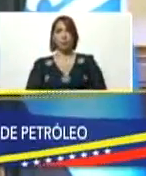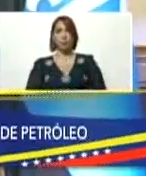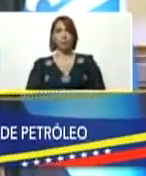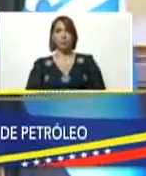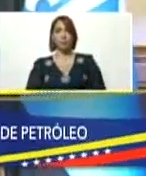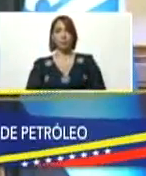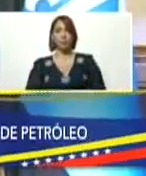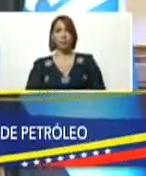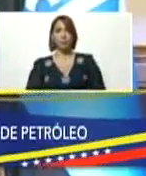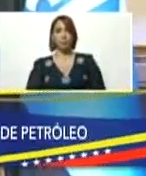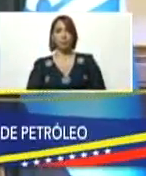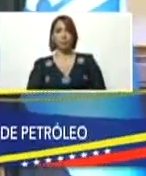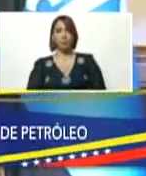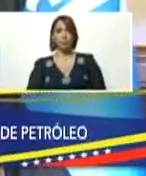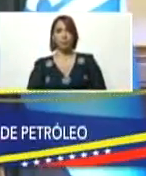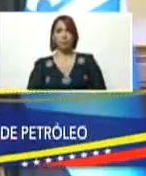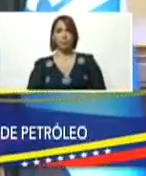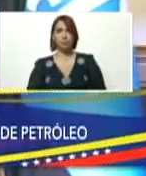petrolero,